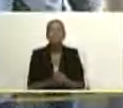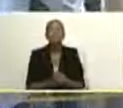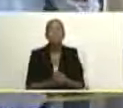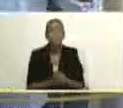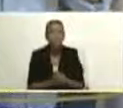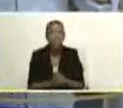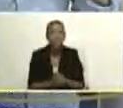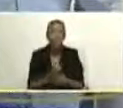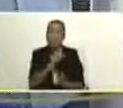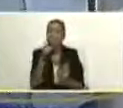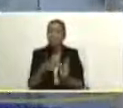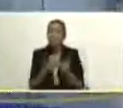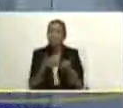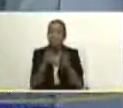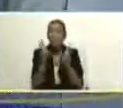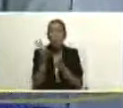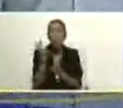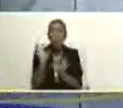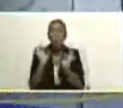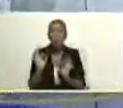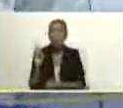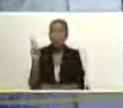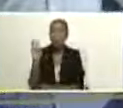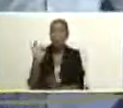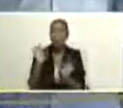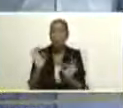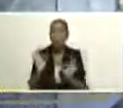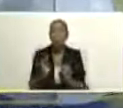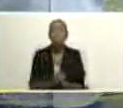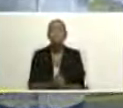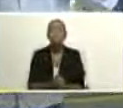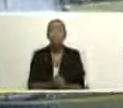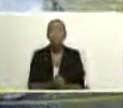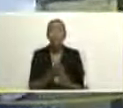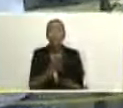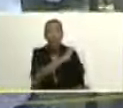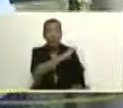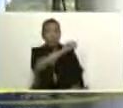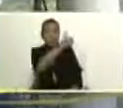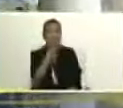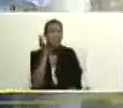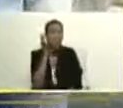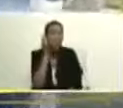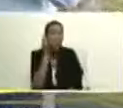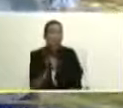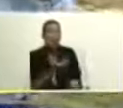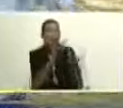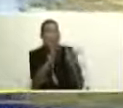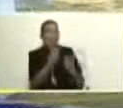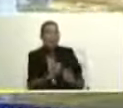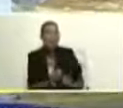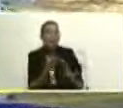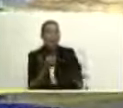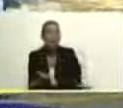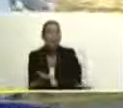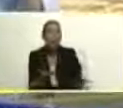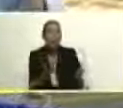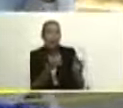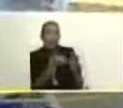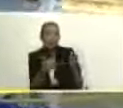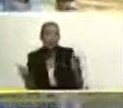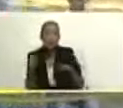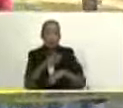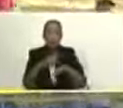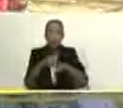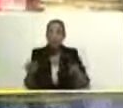y completamente nueva, presidente. Además, me decía Norma ahorita, la directora, que esta institución, dentro de las líneas que ha dado el